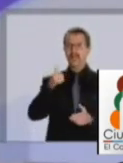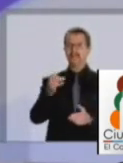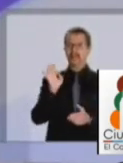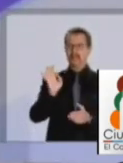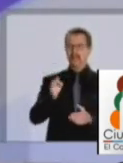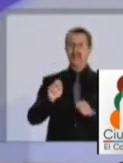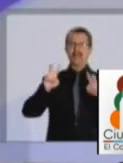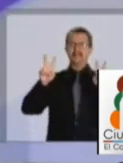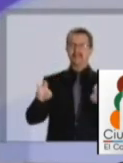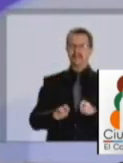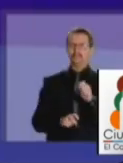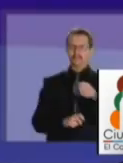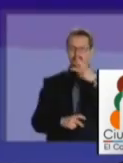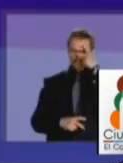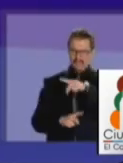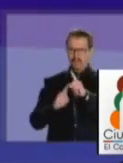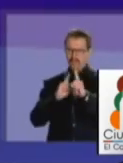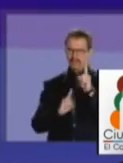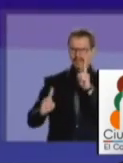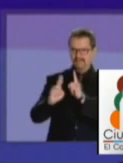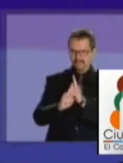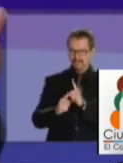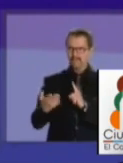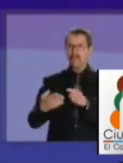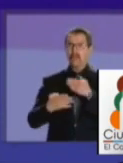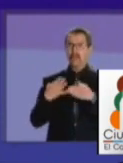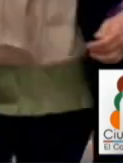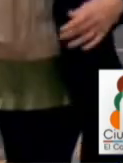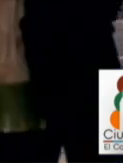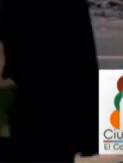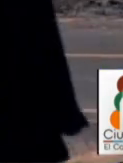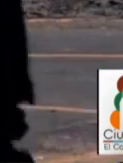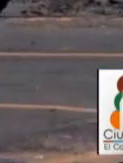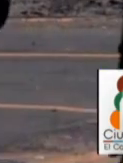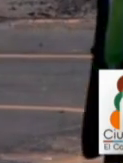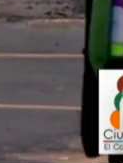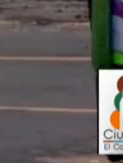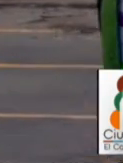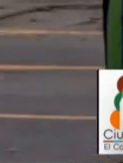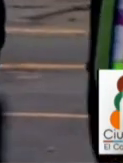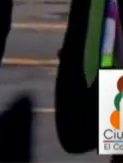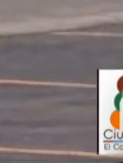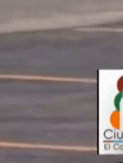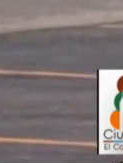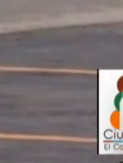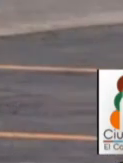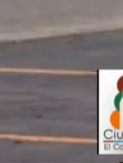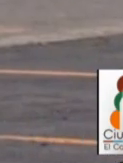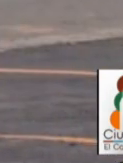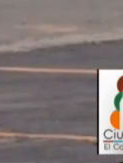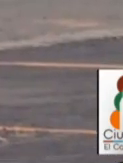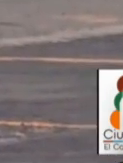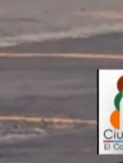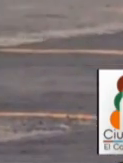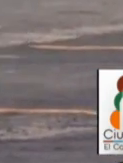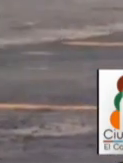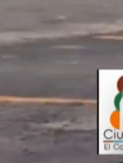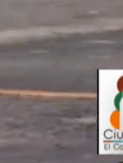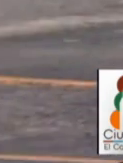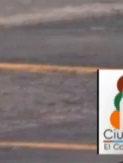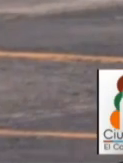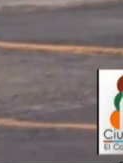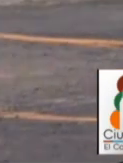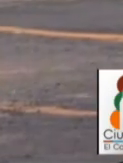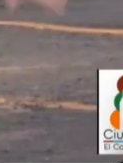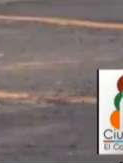presidencia de la República el pasado domingo en Tijuana. Y es que pese a la convocatoria específica, quedaron fuera